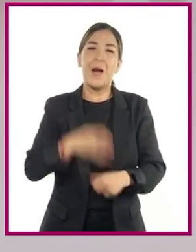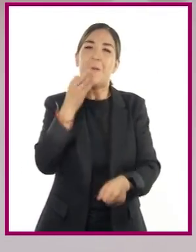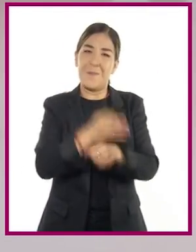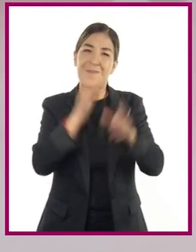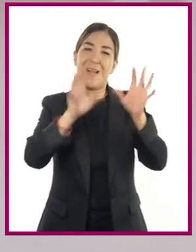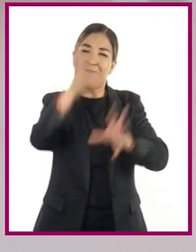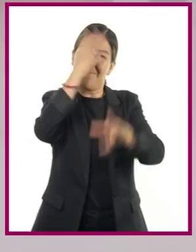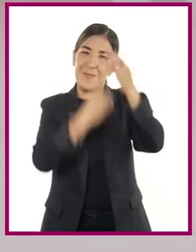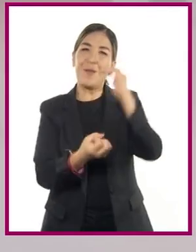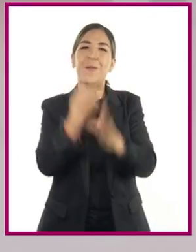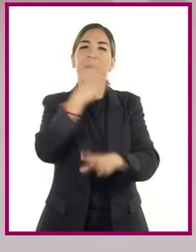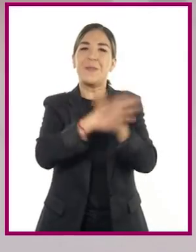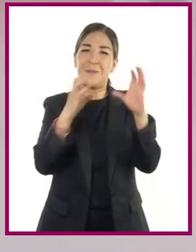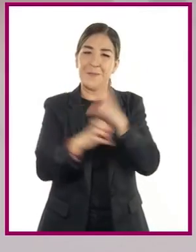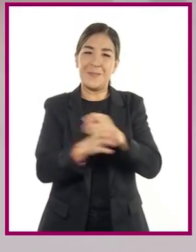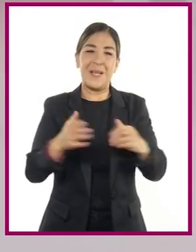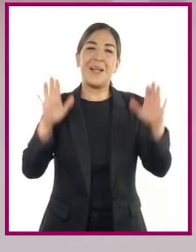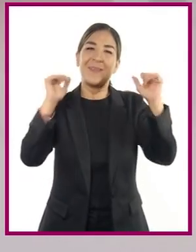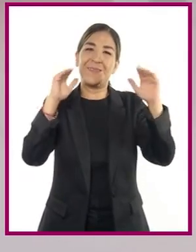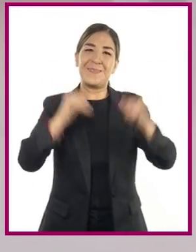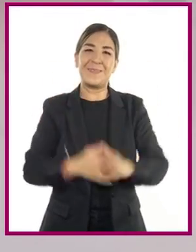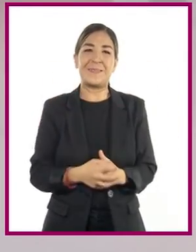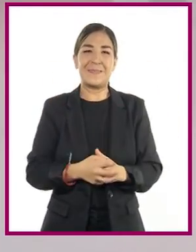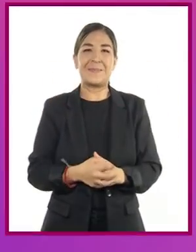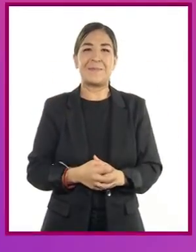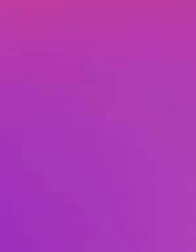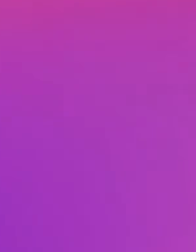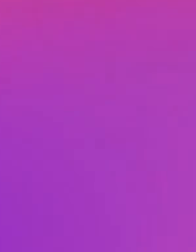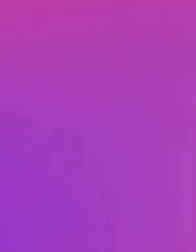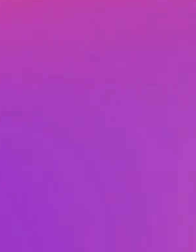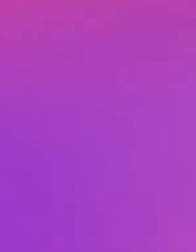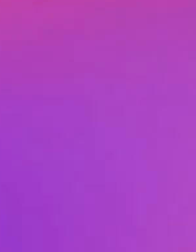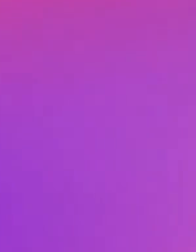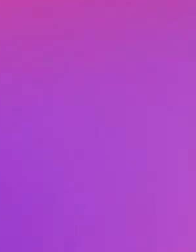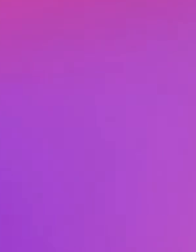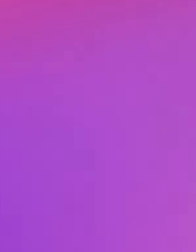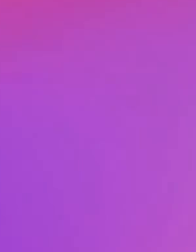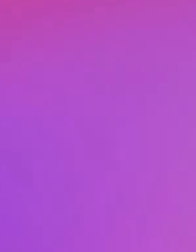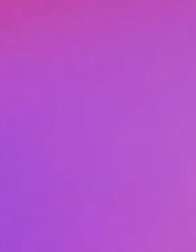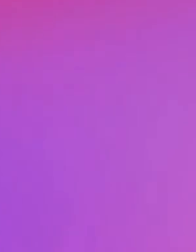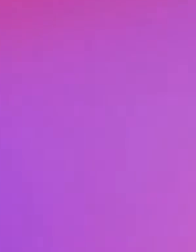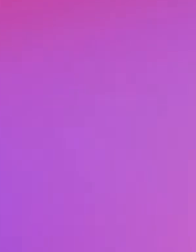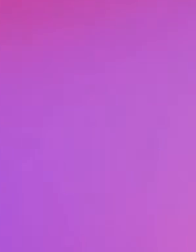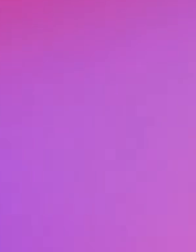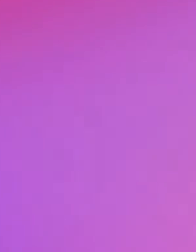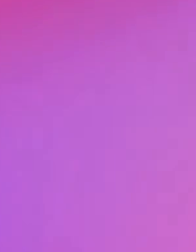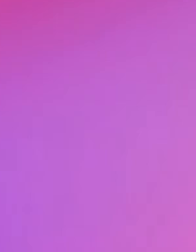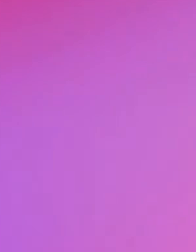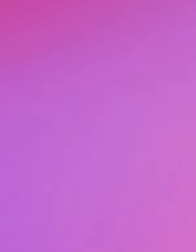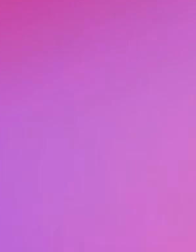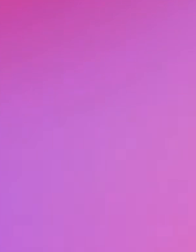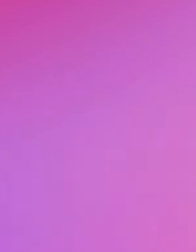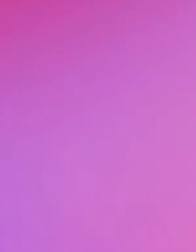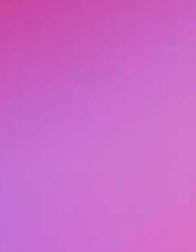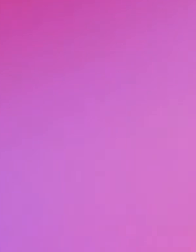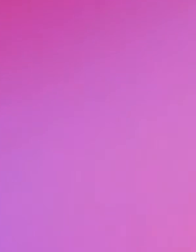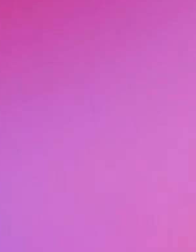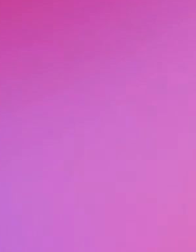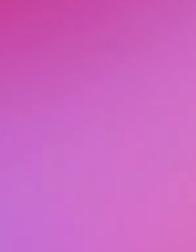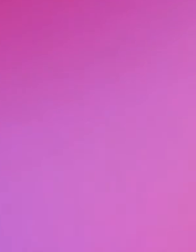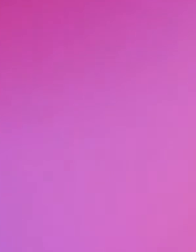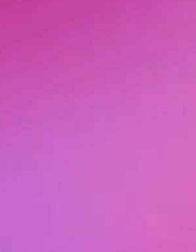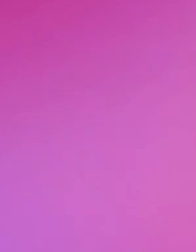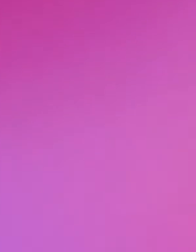aprendido algo nuevo juntos. ¡Hasta la próxima! Si tienes dudas o necesitas ayuda, llama al Centro de